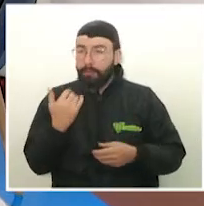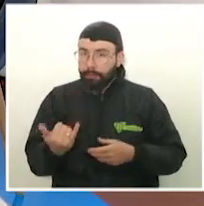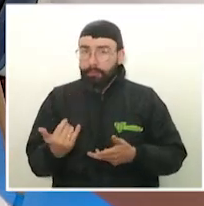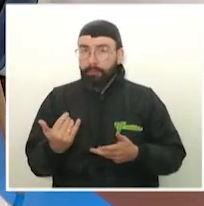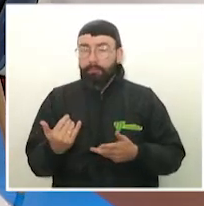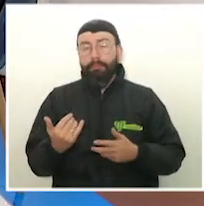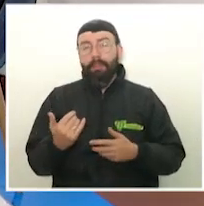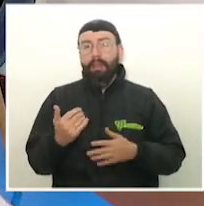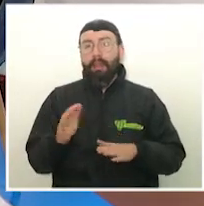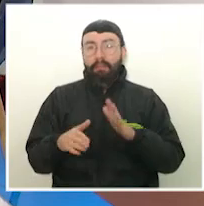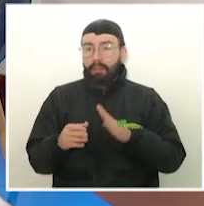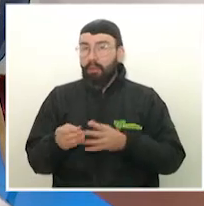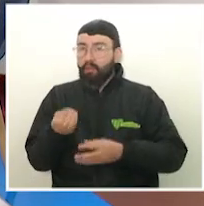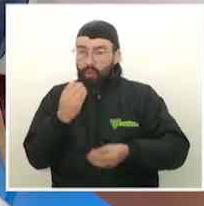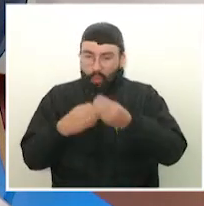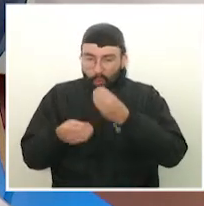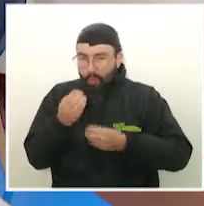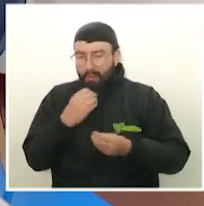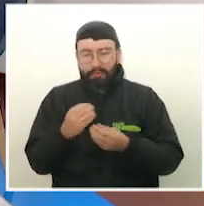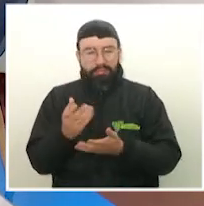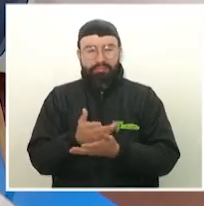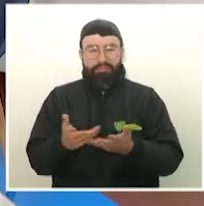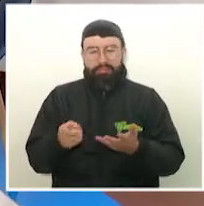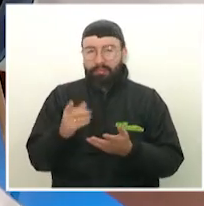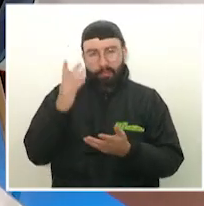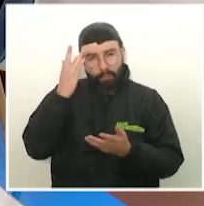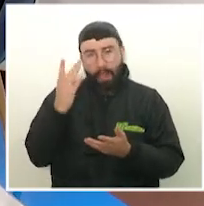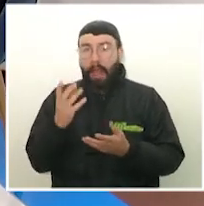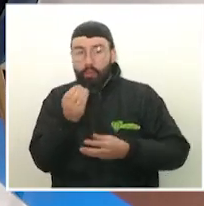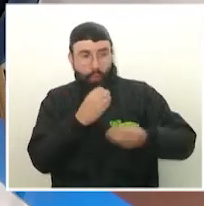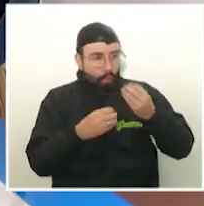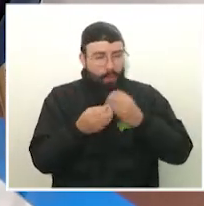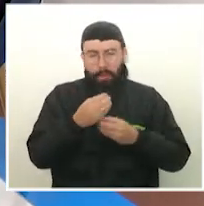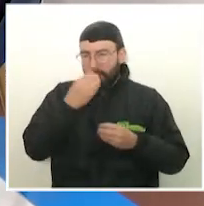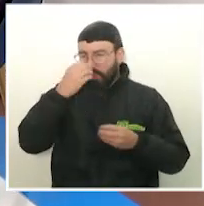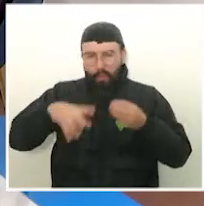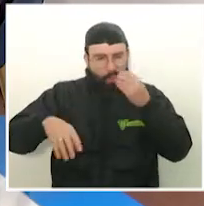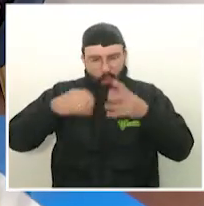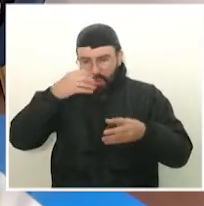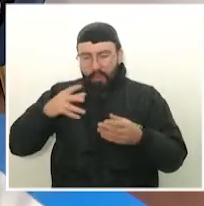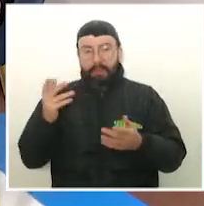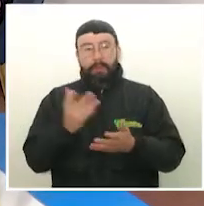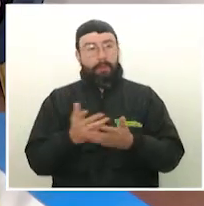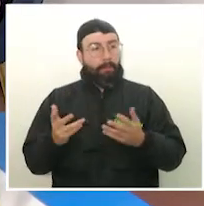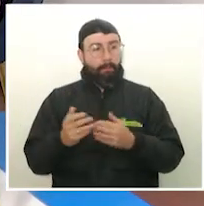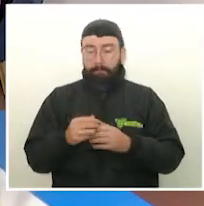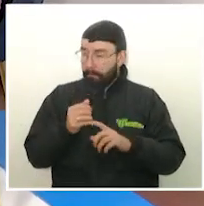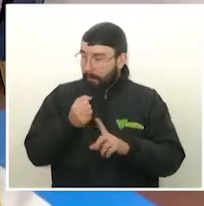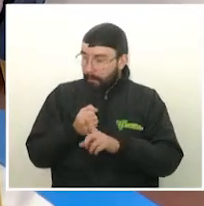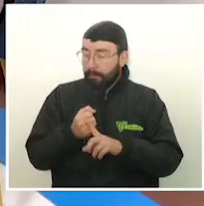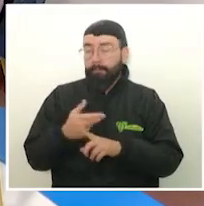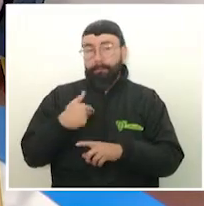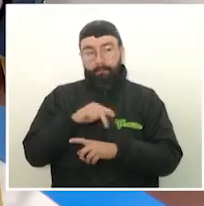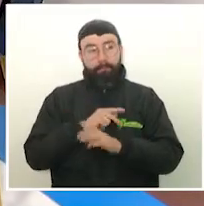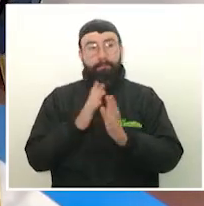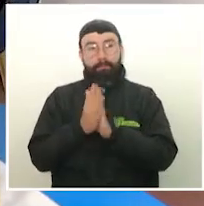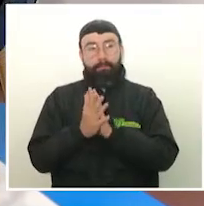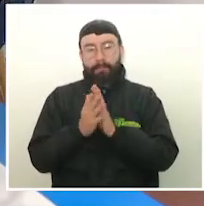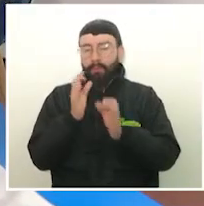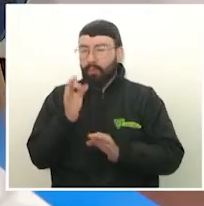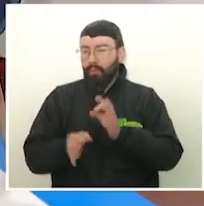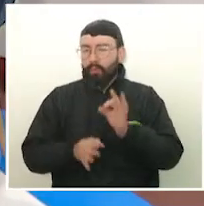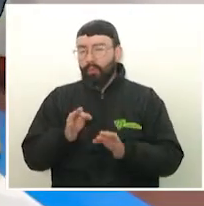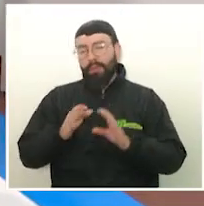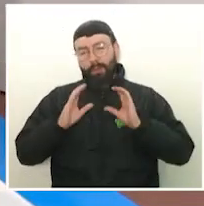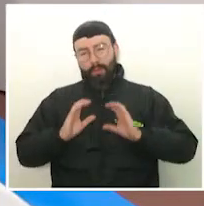estamos consumiendo una cantidad de tóxicos a través de nuestra alimentación. Y es por eso que insistimos tanto en el cuidado de nuestro cuerpo